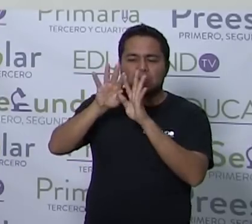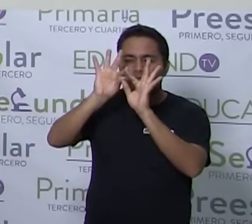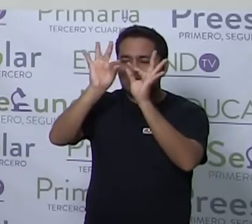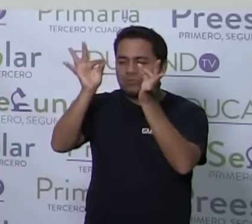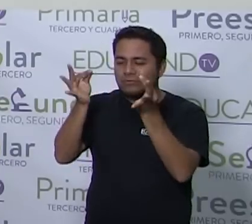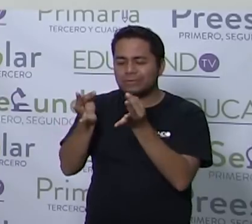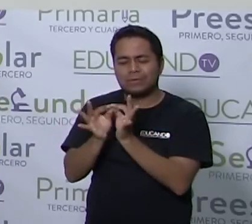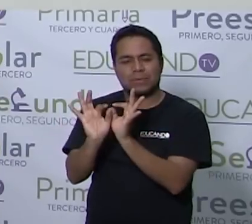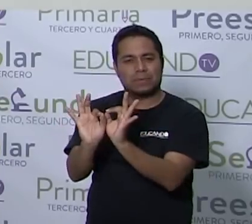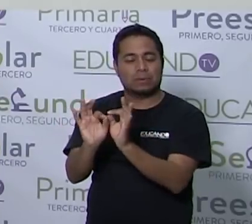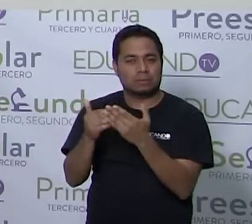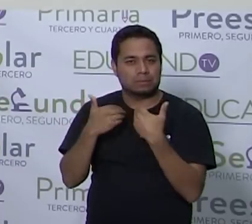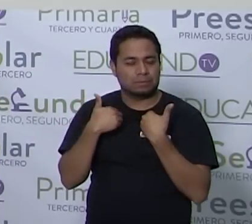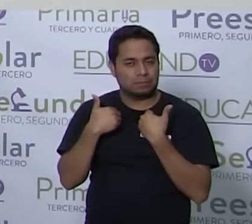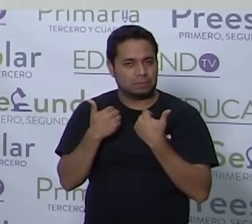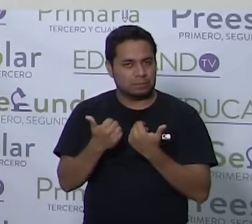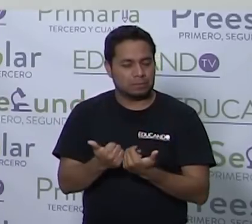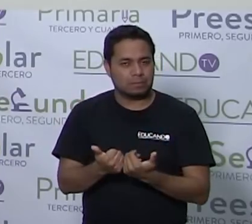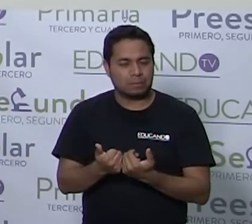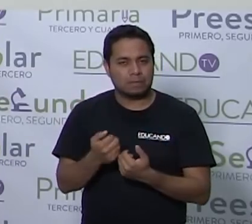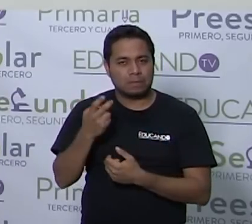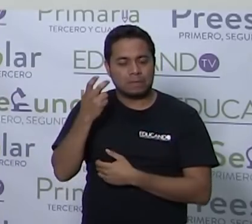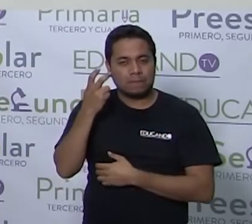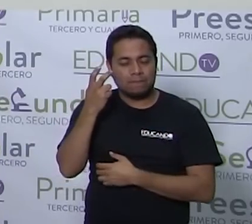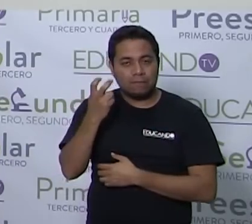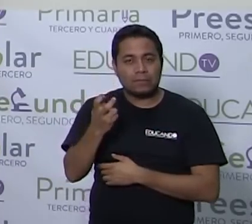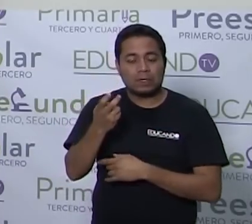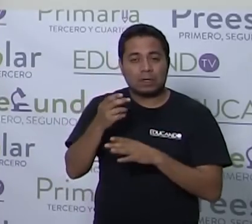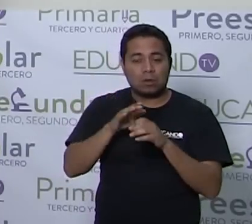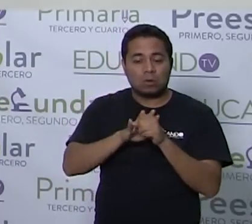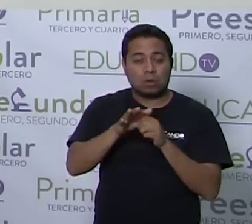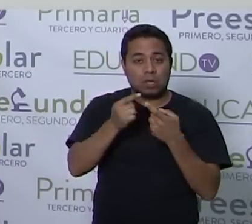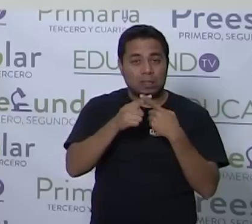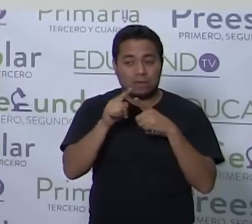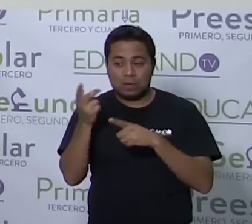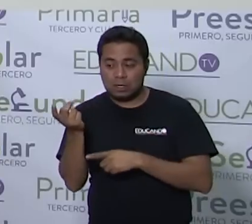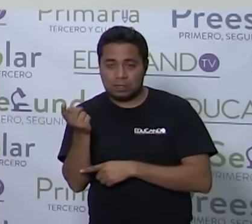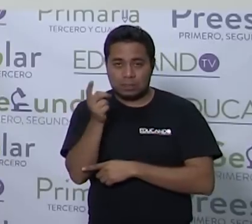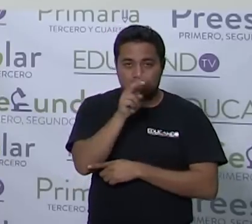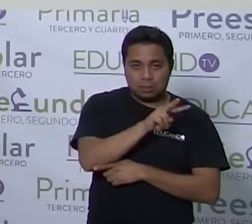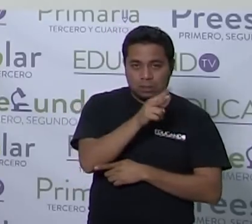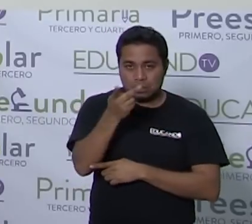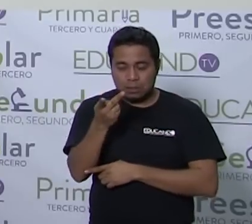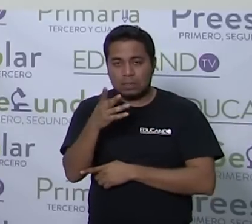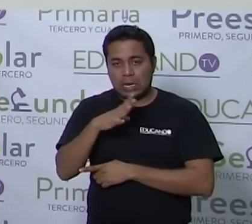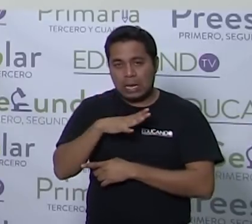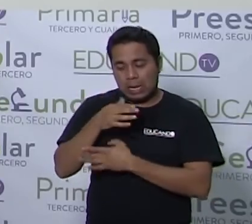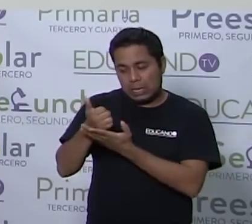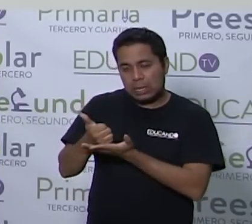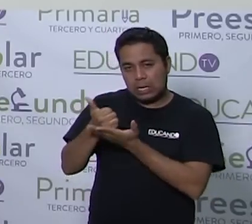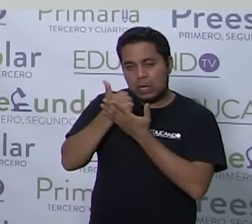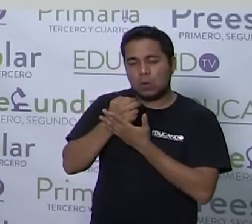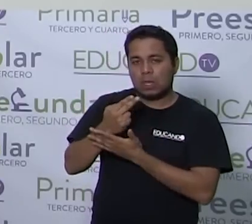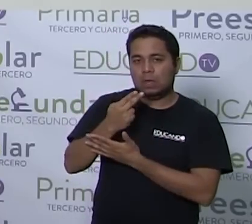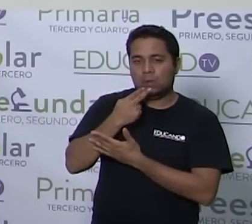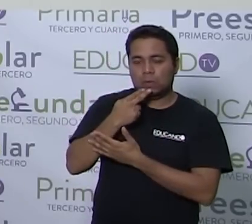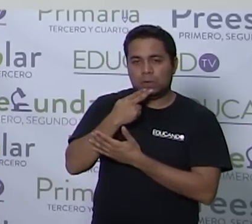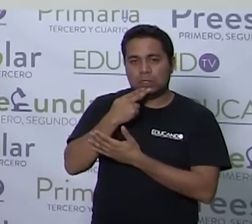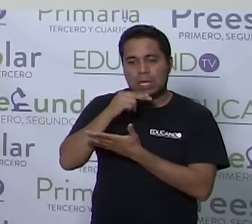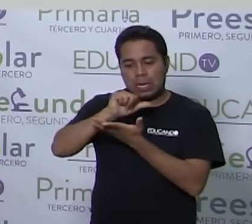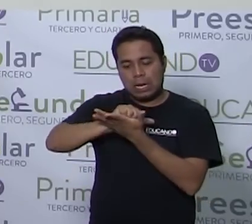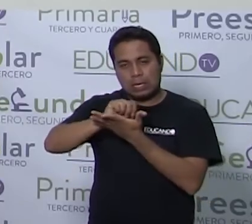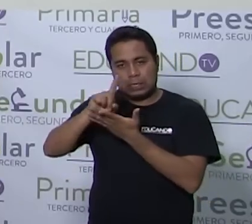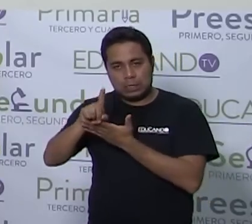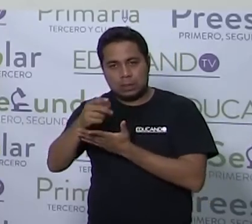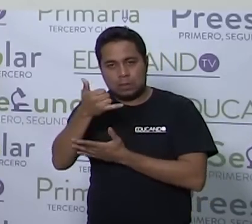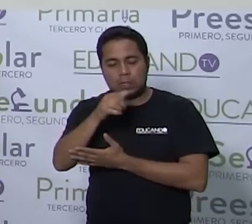delineada. ¿Me entienden? Entonces, esa es la diferencia que nos dan el uso de los